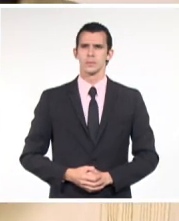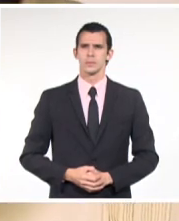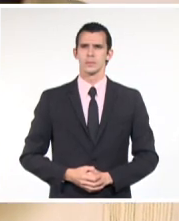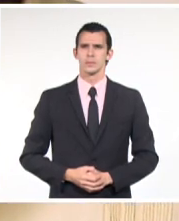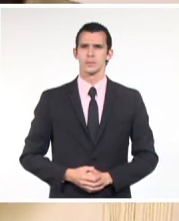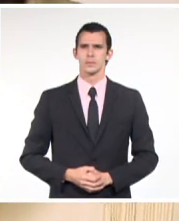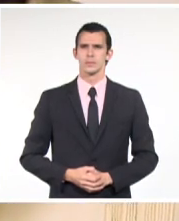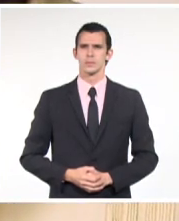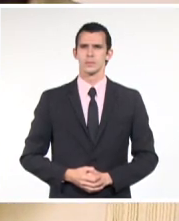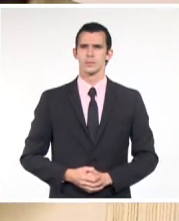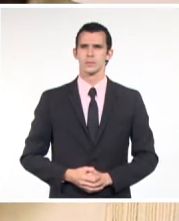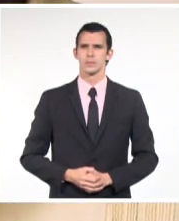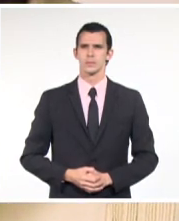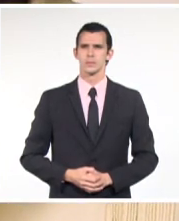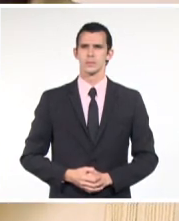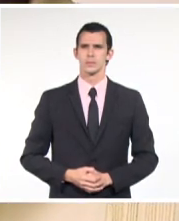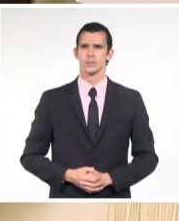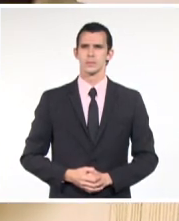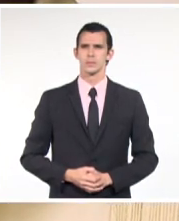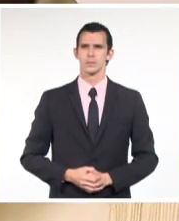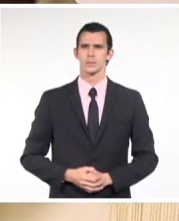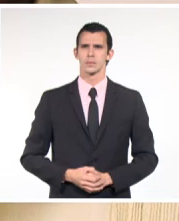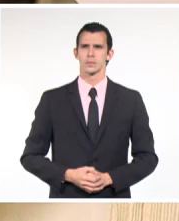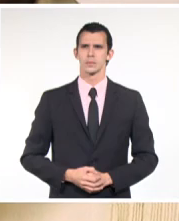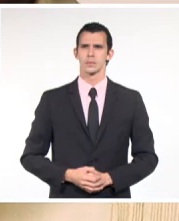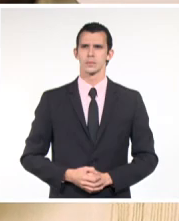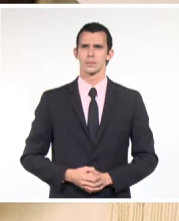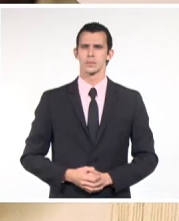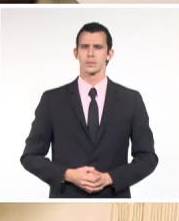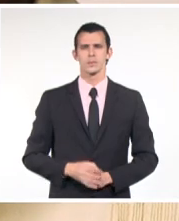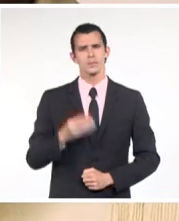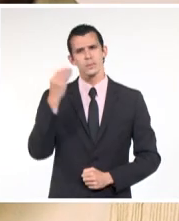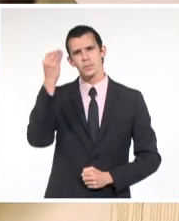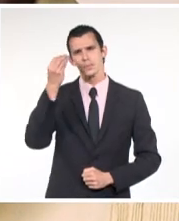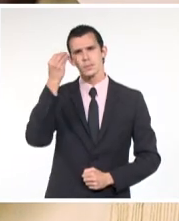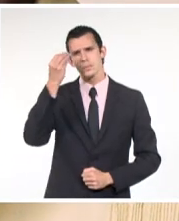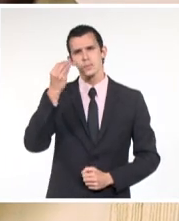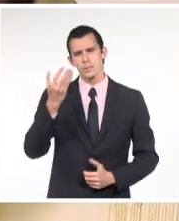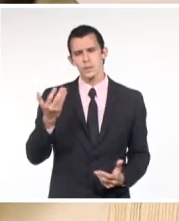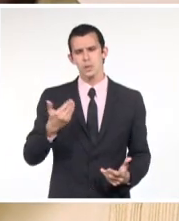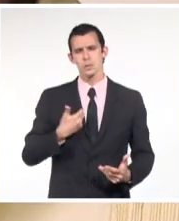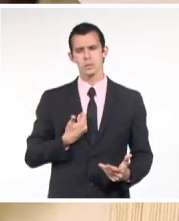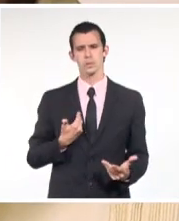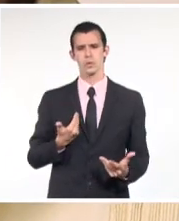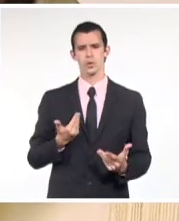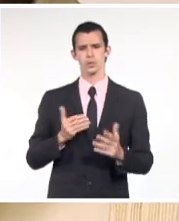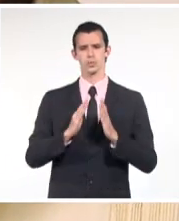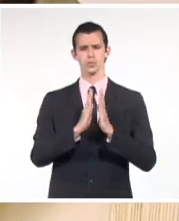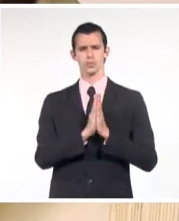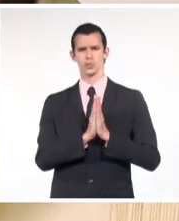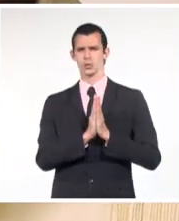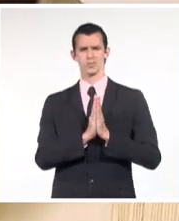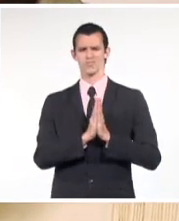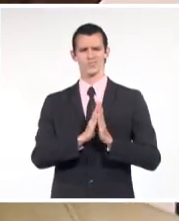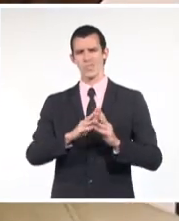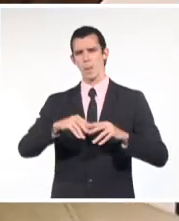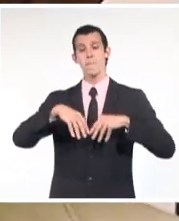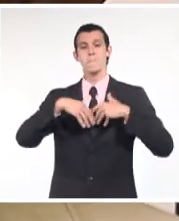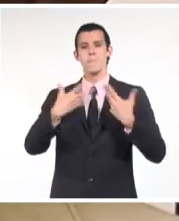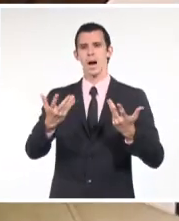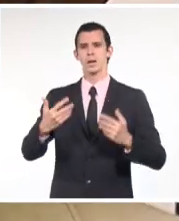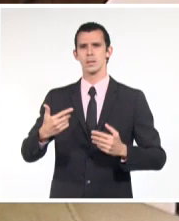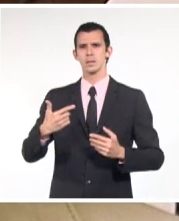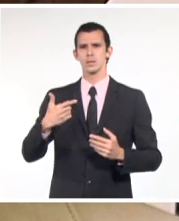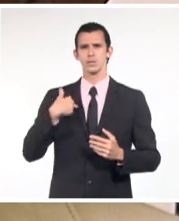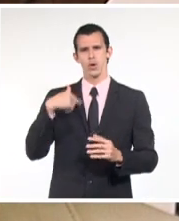Y yo pienso que yo soy más que religioso, yo soy cristiano.